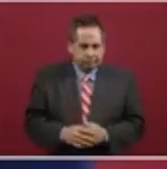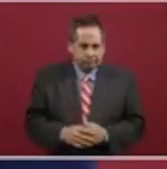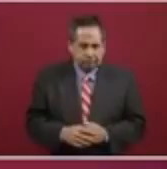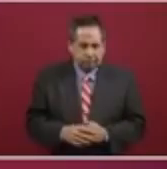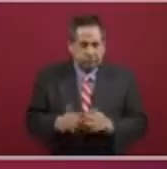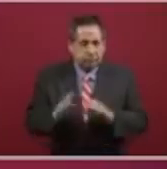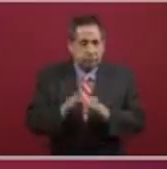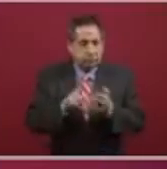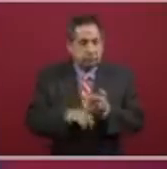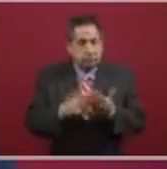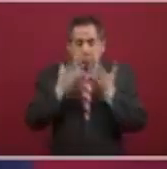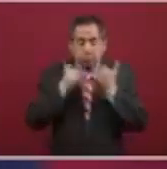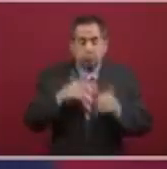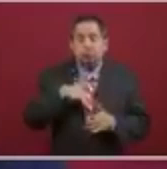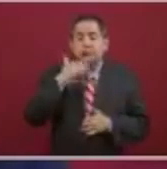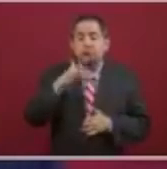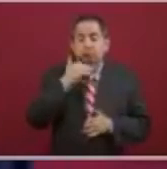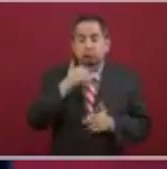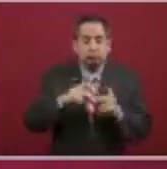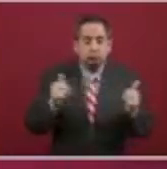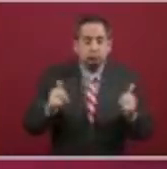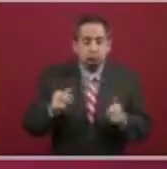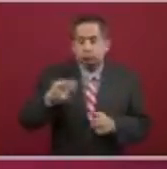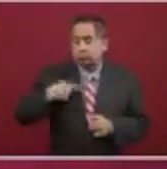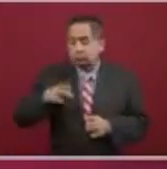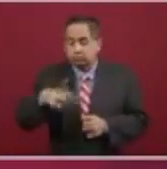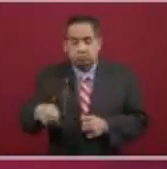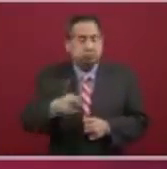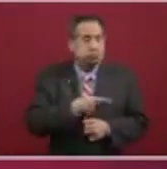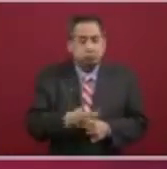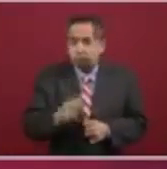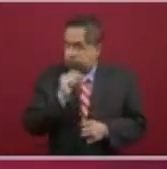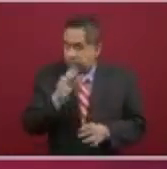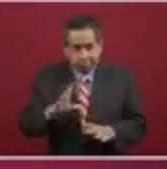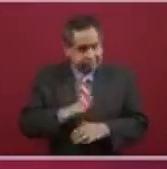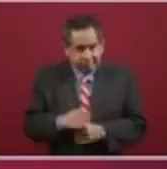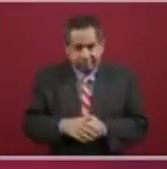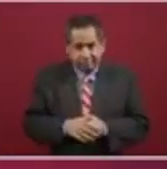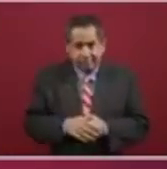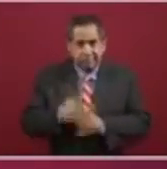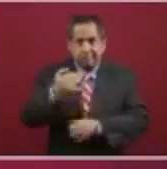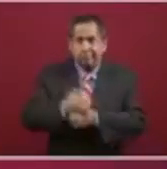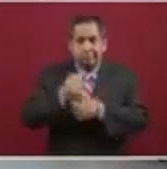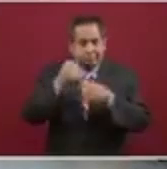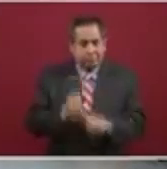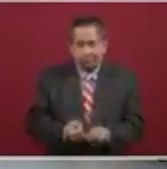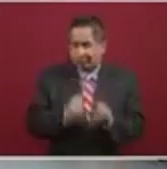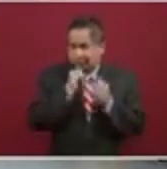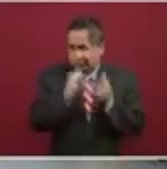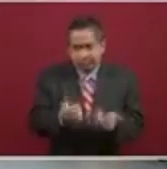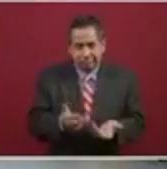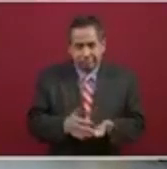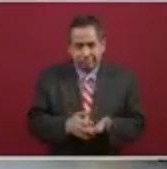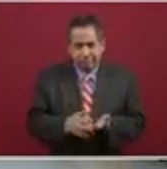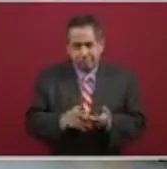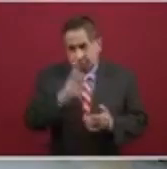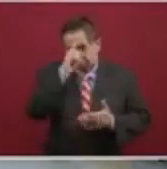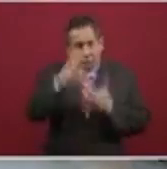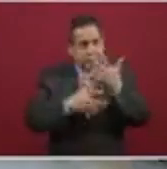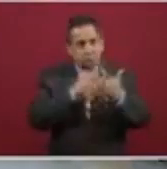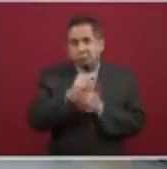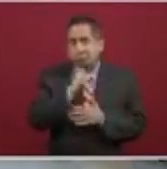Y como no hay corrupción, no hay pobreza. Y no hay inseguridad. Y no hay